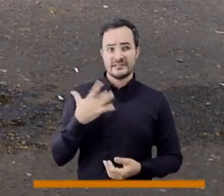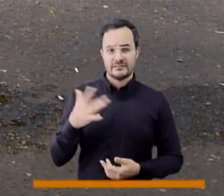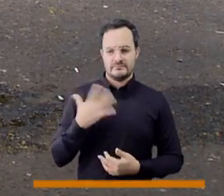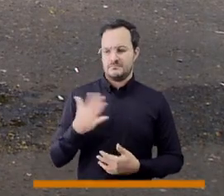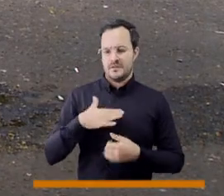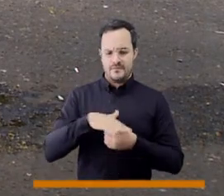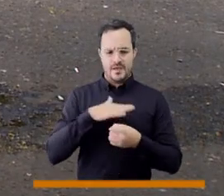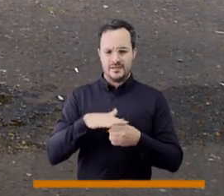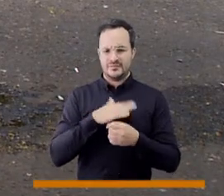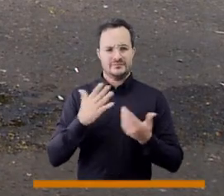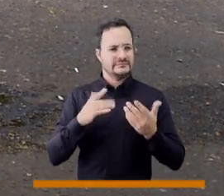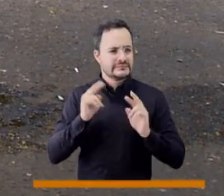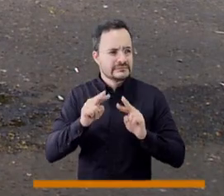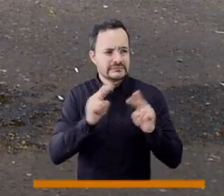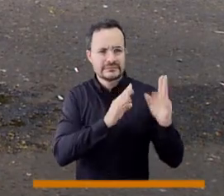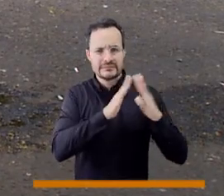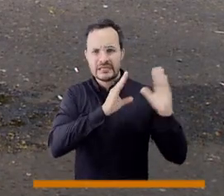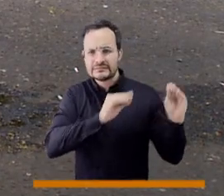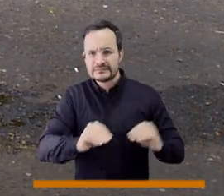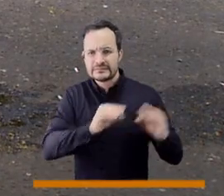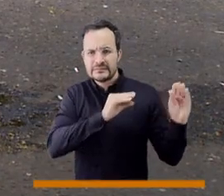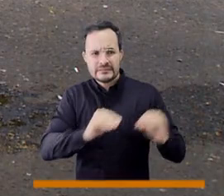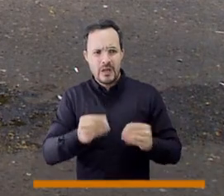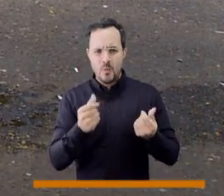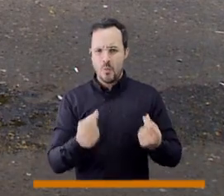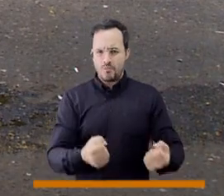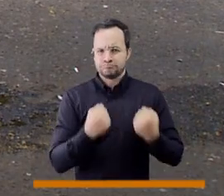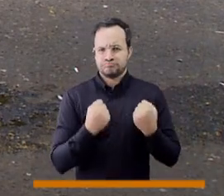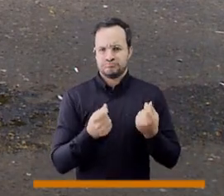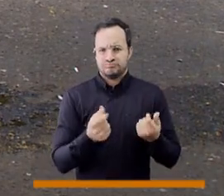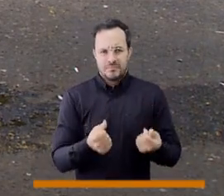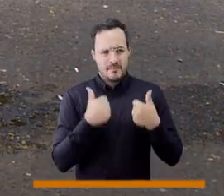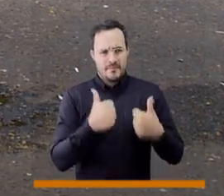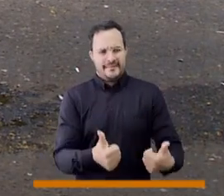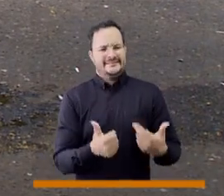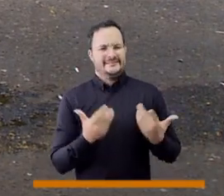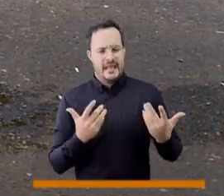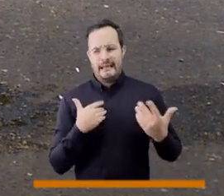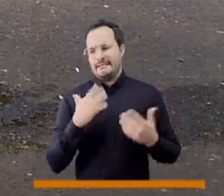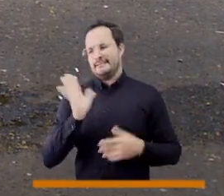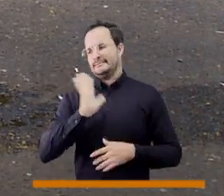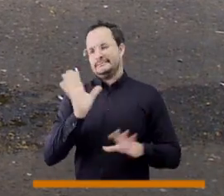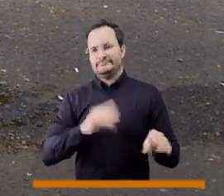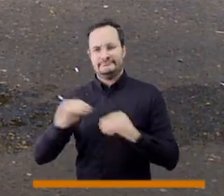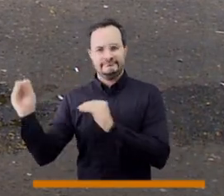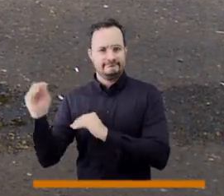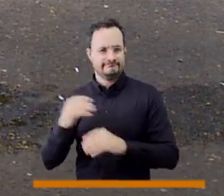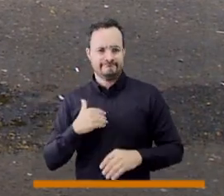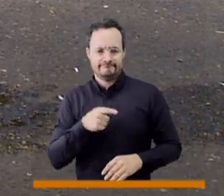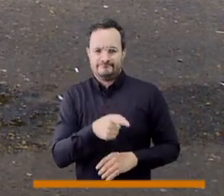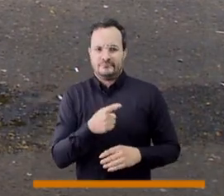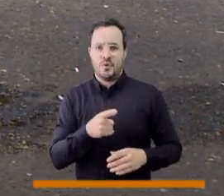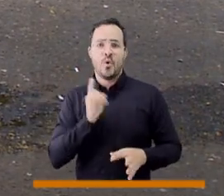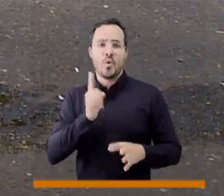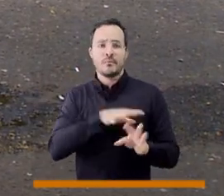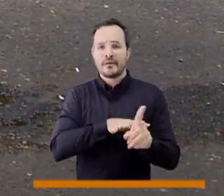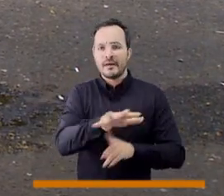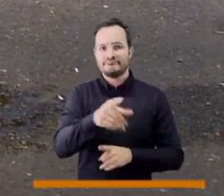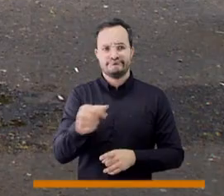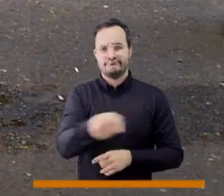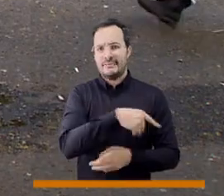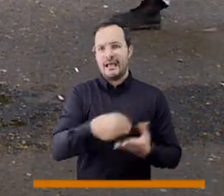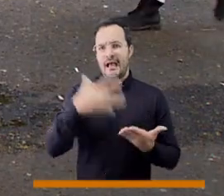¿se ha sentido desplazado de su barrio por la llegada de nuevos habitantes con más poder adquisitivo? Por ejemplo, por llegada